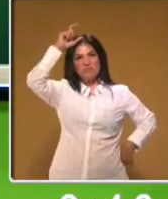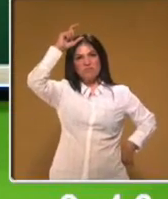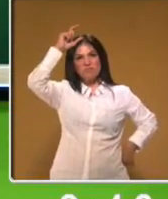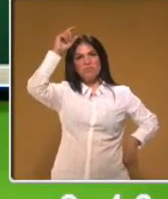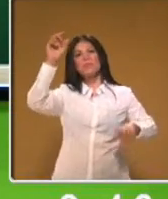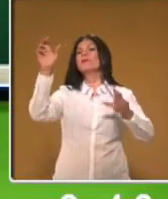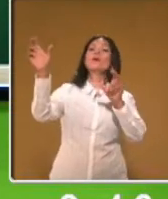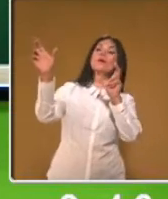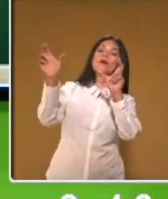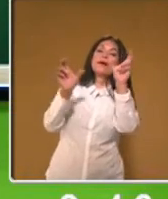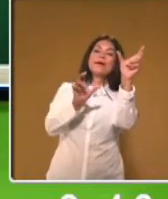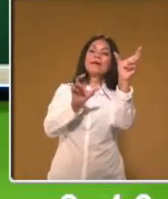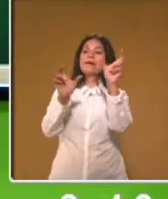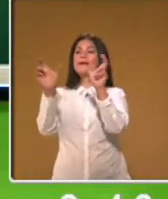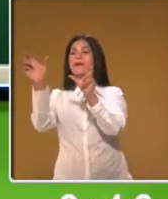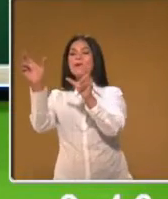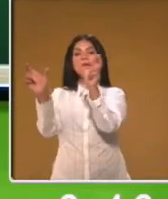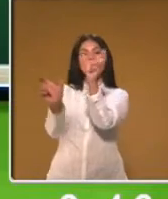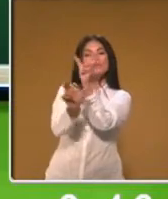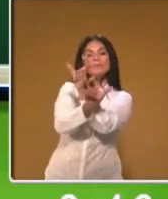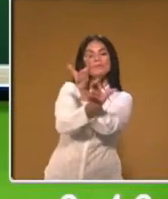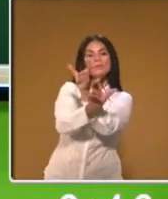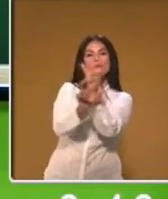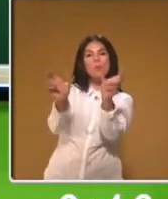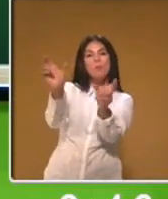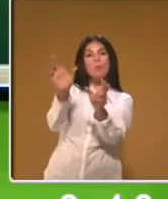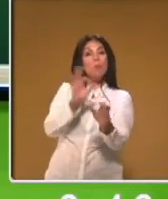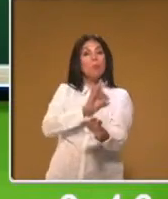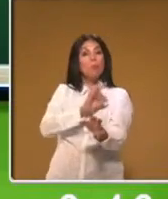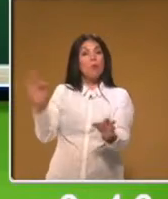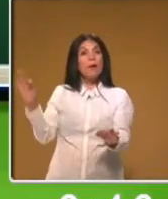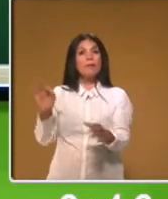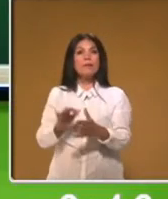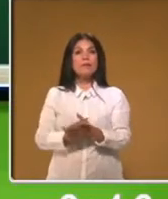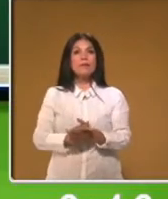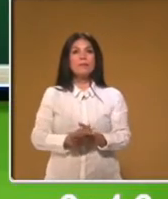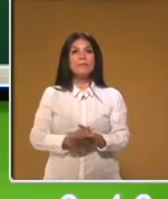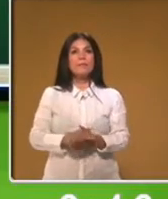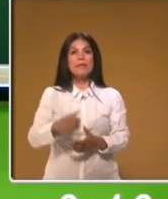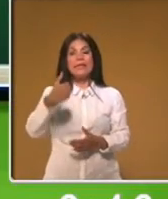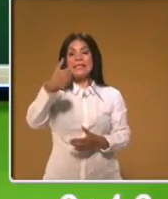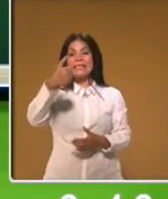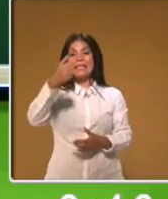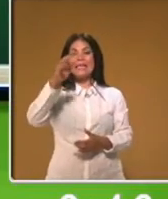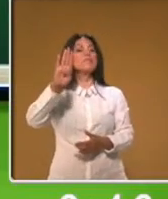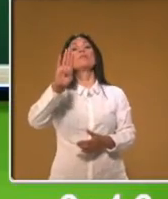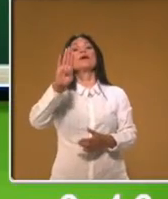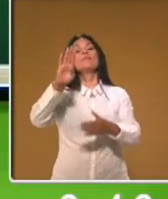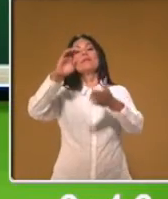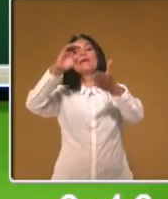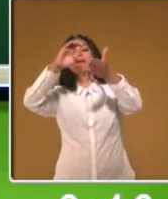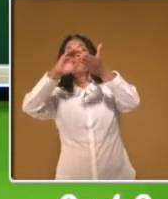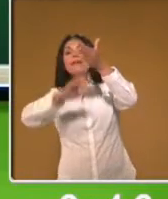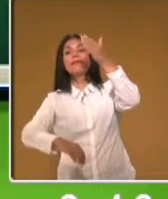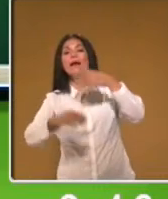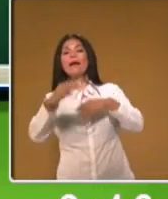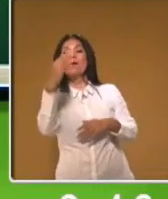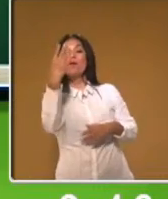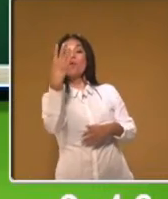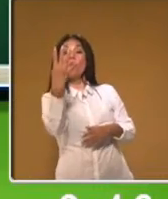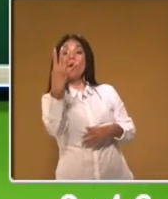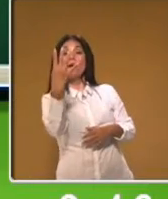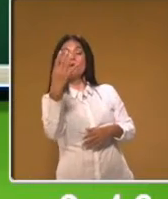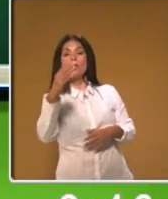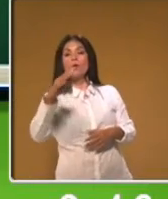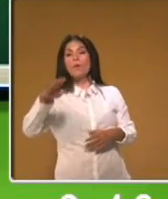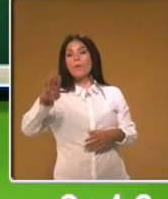depende de la capacidad de cada quien. Este 6B le voy a restar 4B. ¿Por qué razón? Porque el 4B